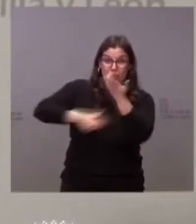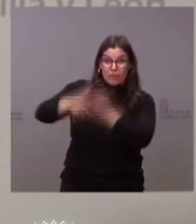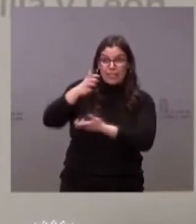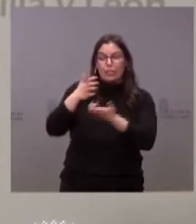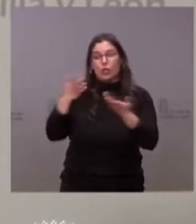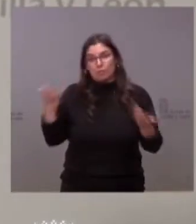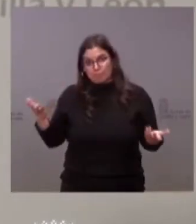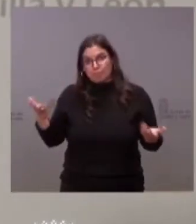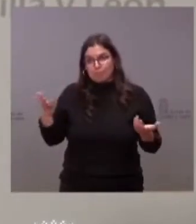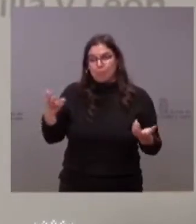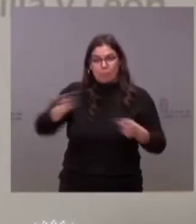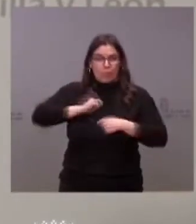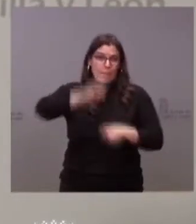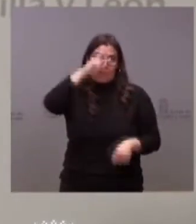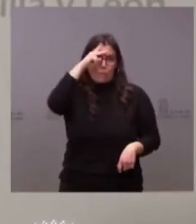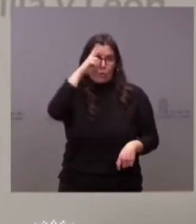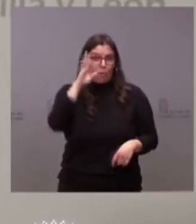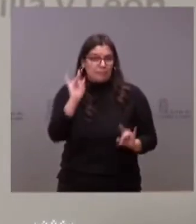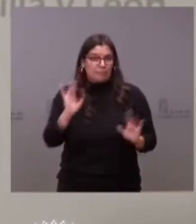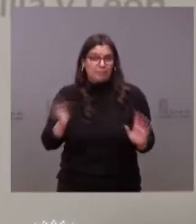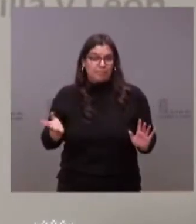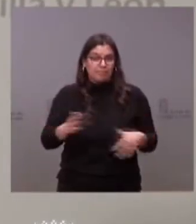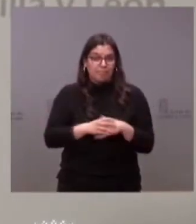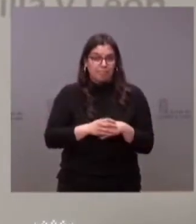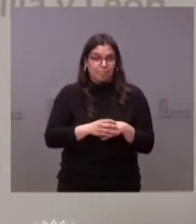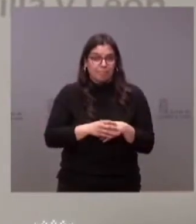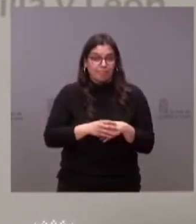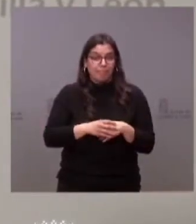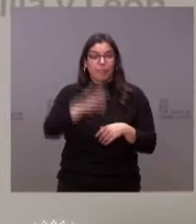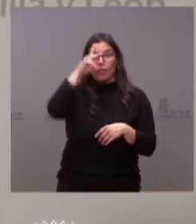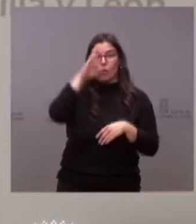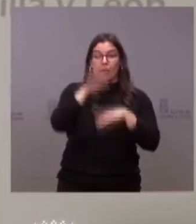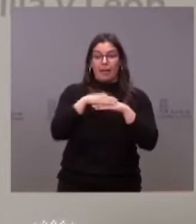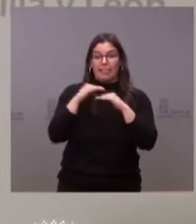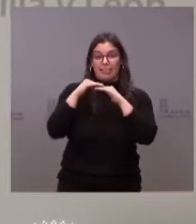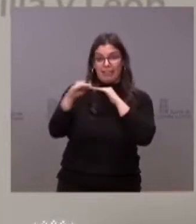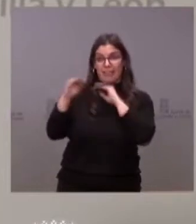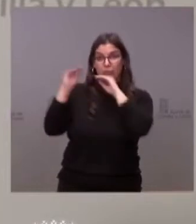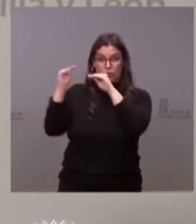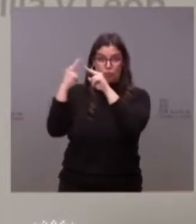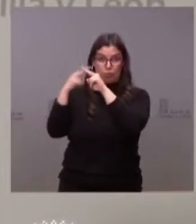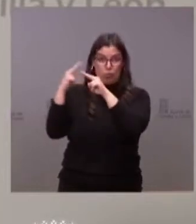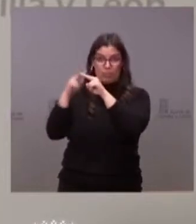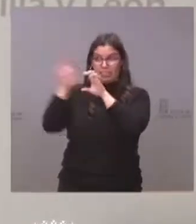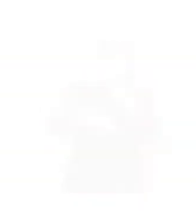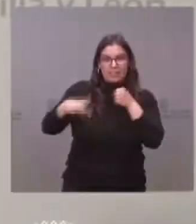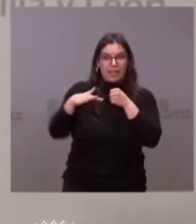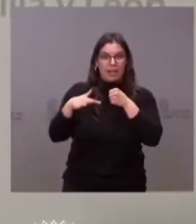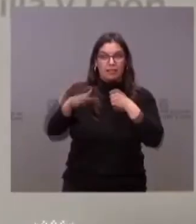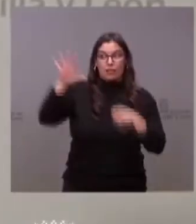Castilla y león pues es una preocupación no solo para la estabilidad geopolítica sino también para las consecuencias